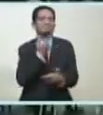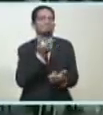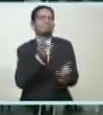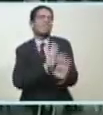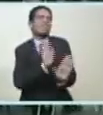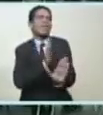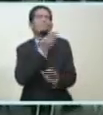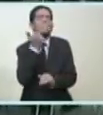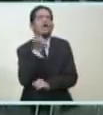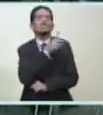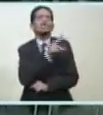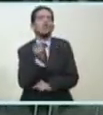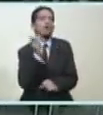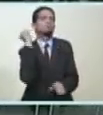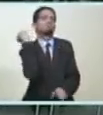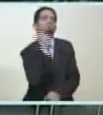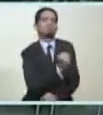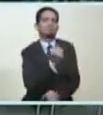Calculado fue